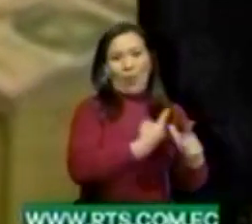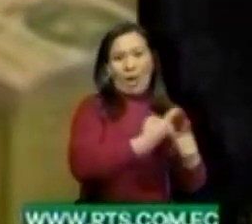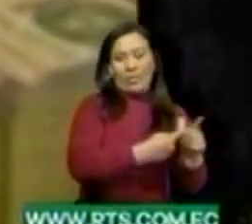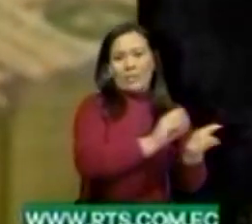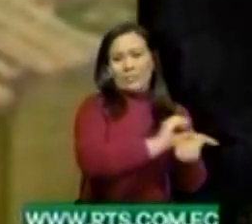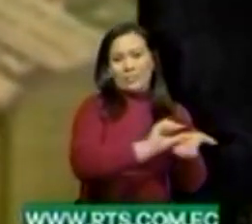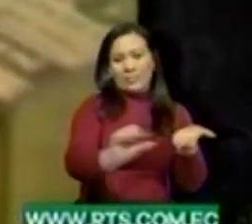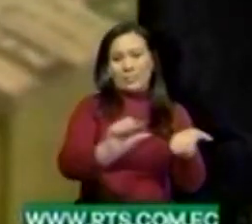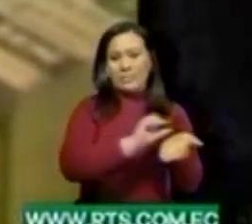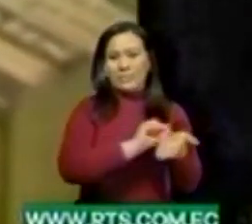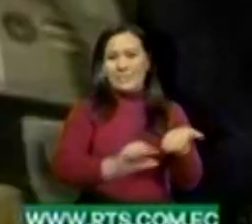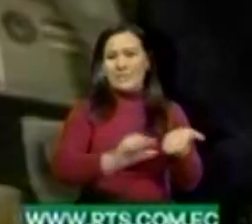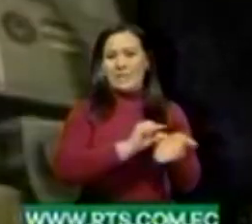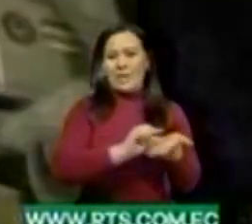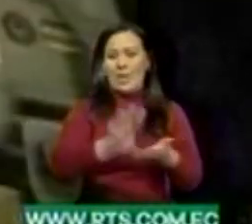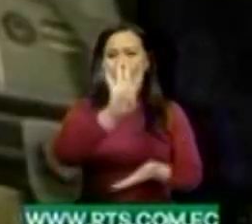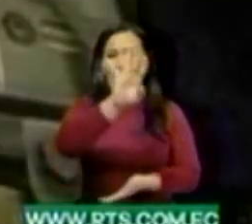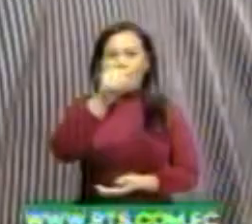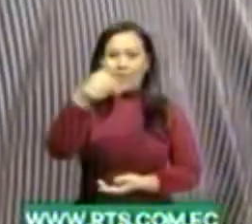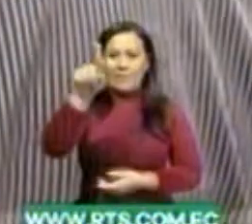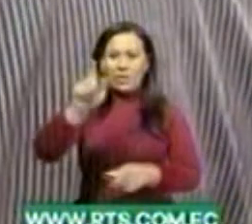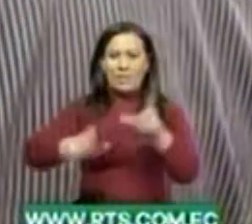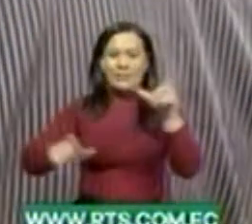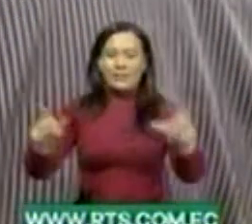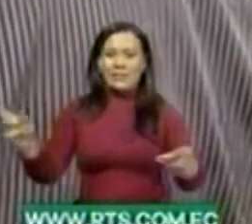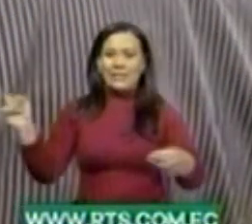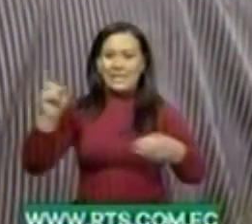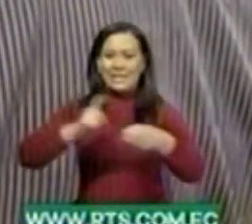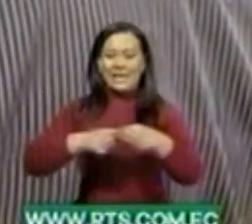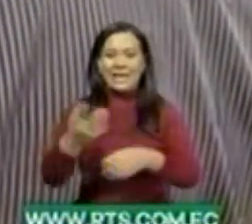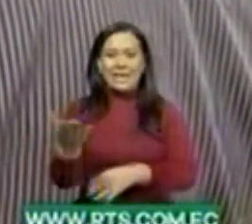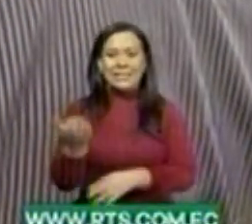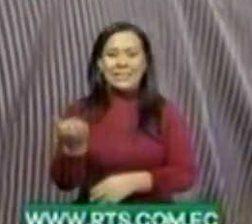aproximadamente 4 millones de afiliados, informó Jorge Escobar.